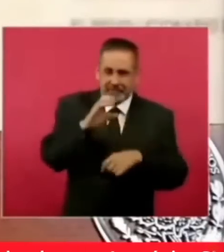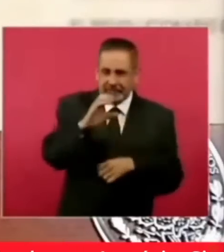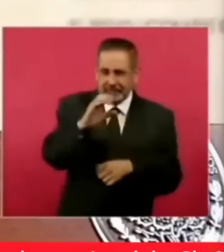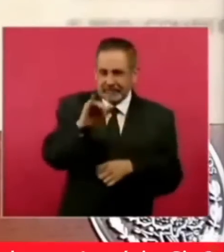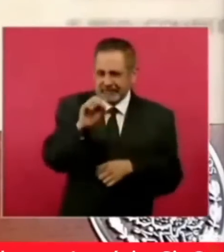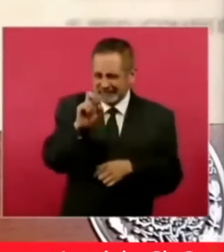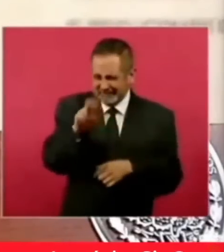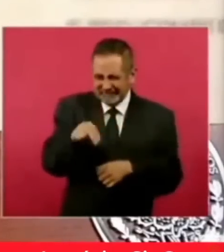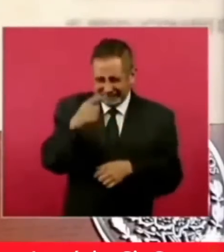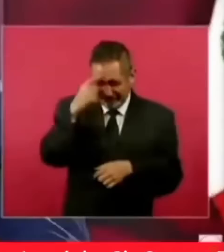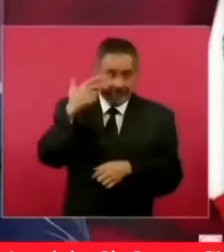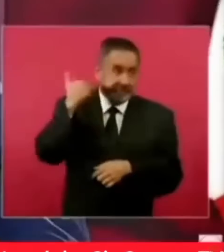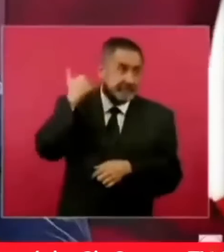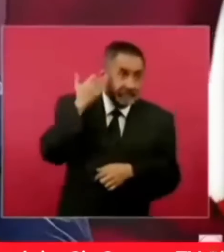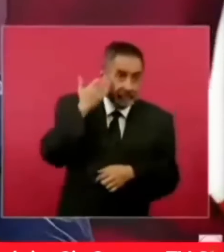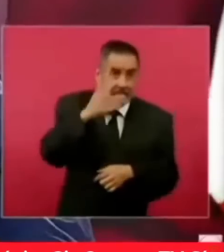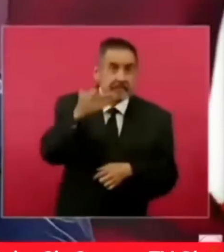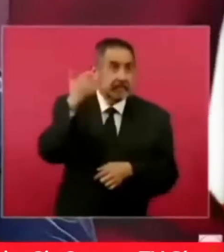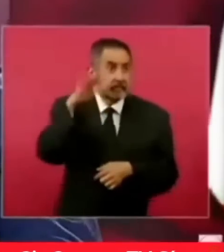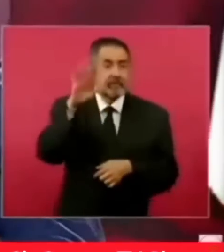CISEN con Calderón.